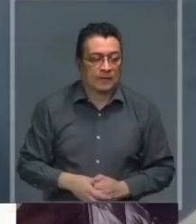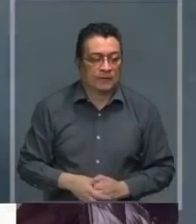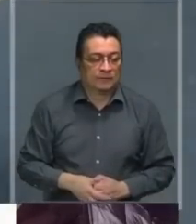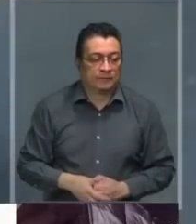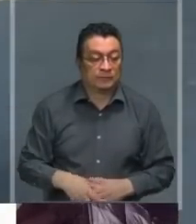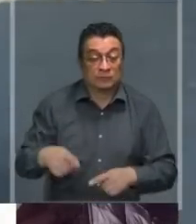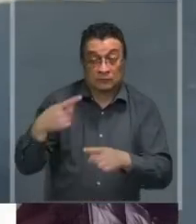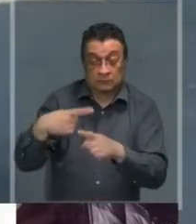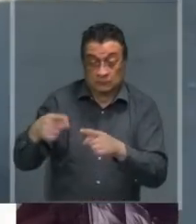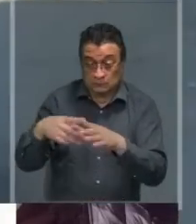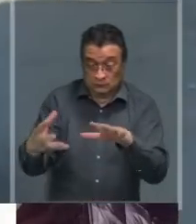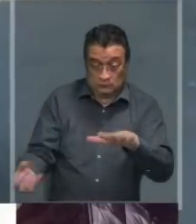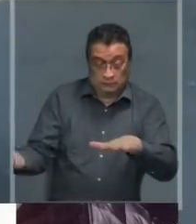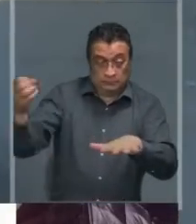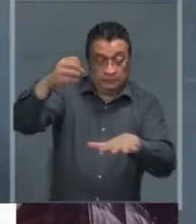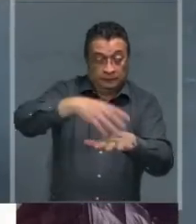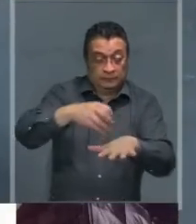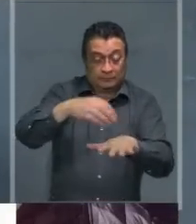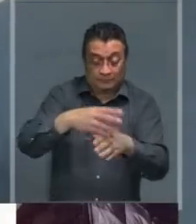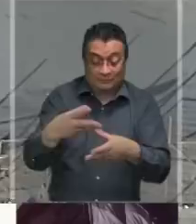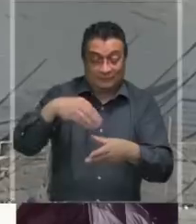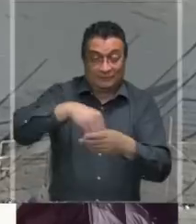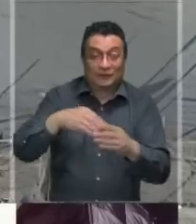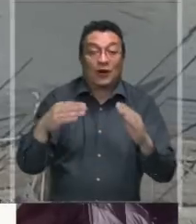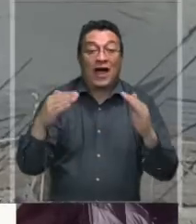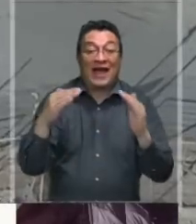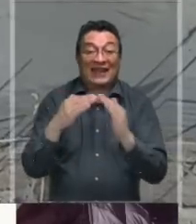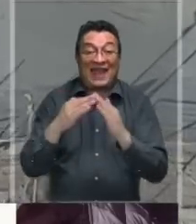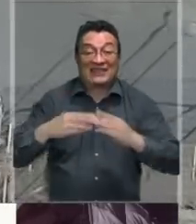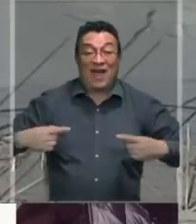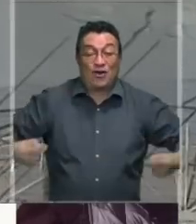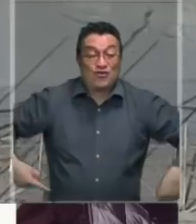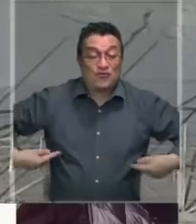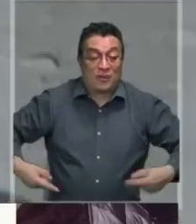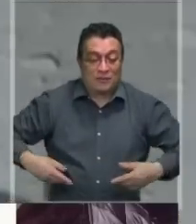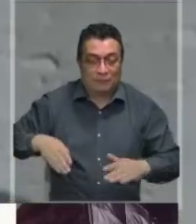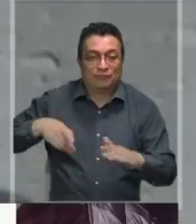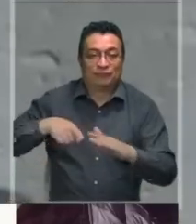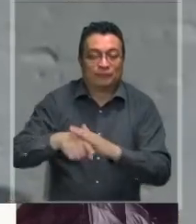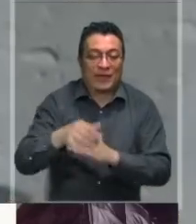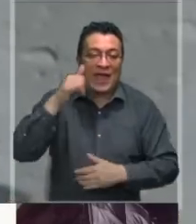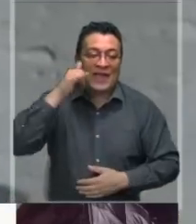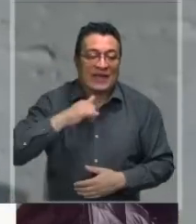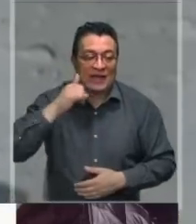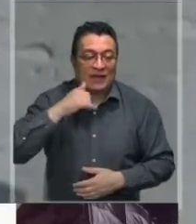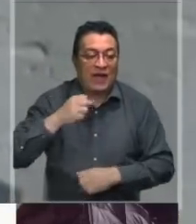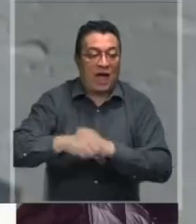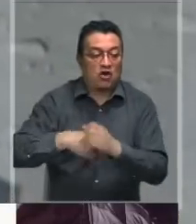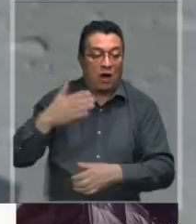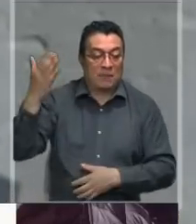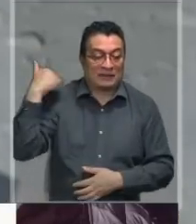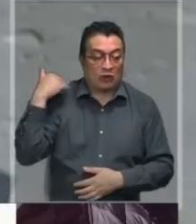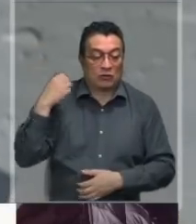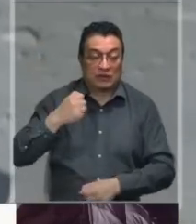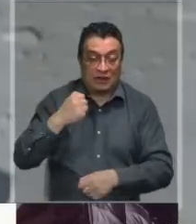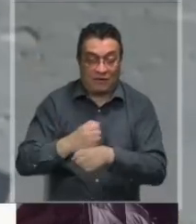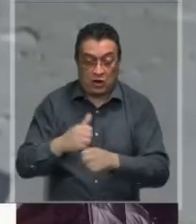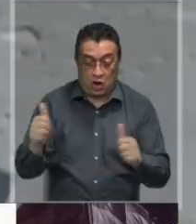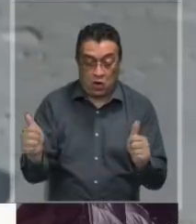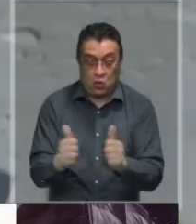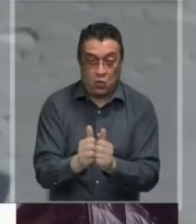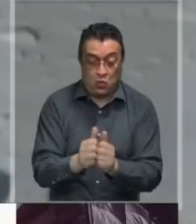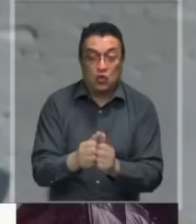Otro cargamento al interior de una casa rodante llegó al puerto iquiqueño también el año pasado. El trabajo en conjunto con la